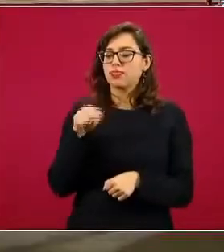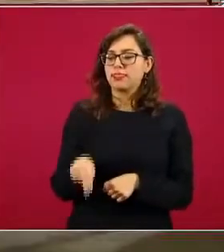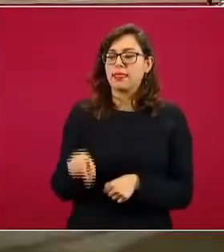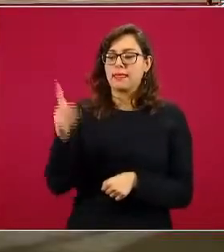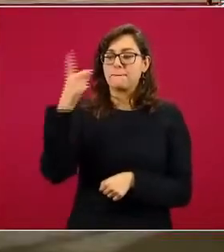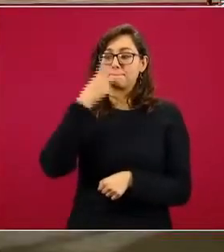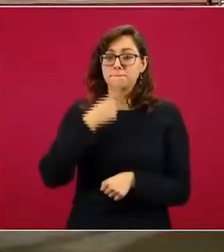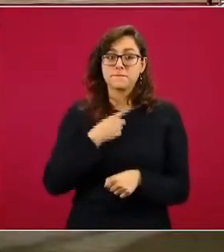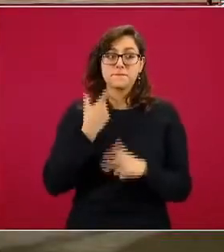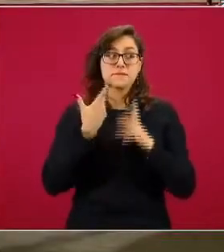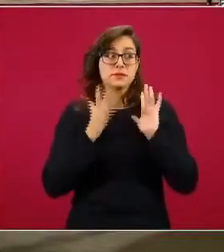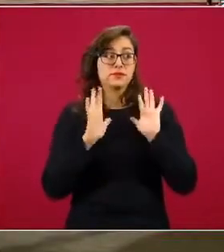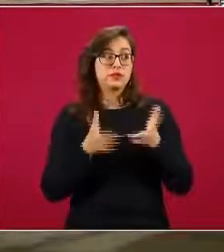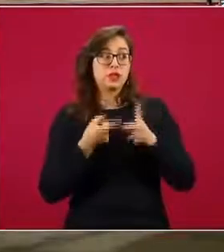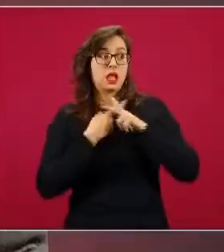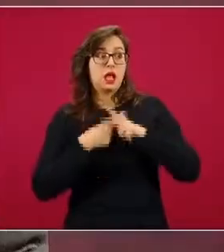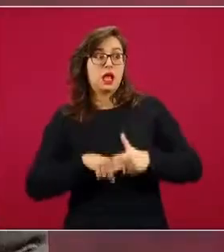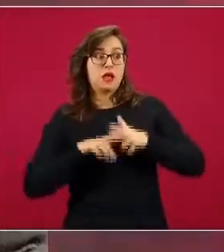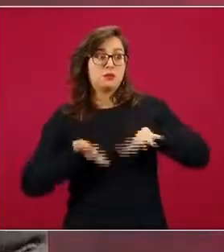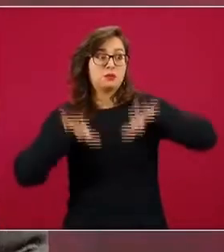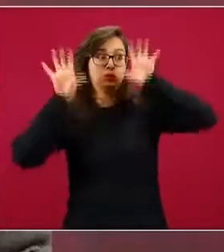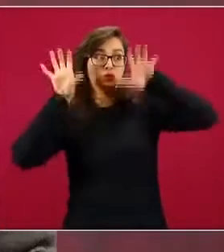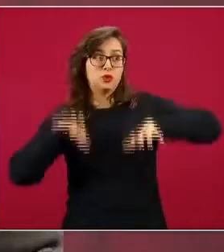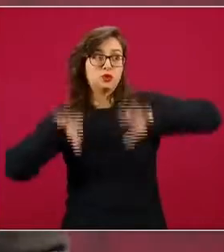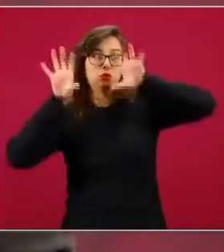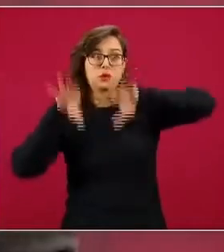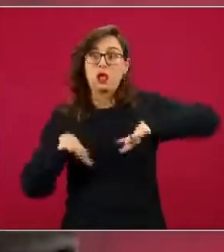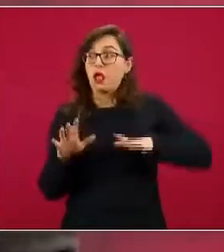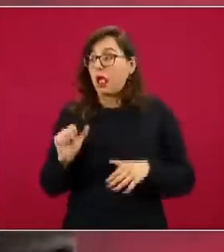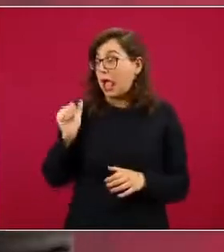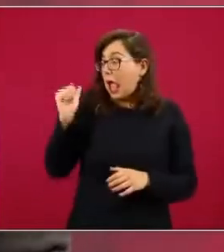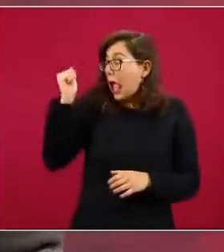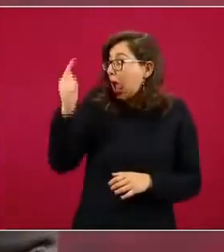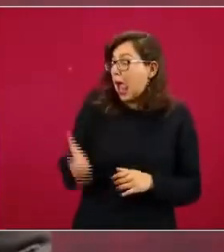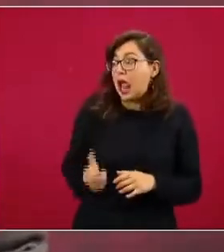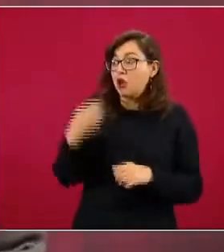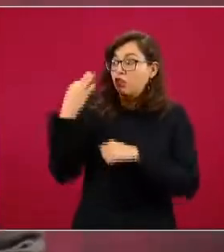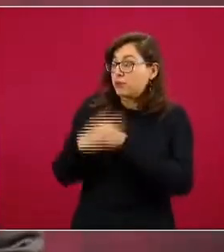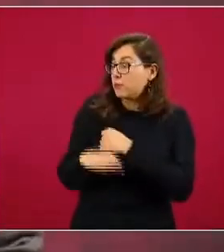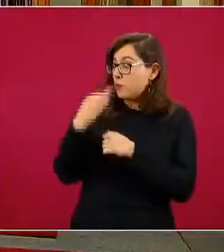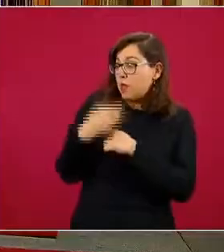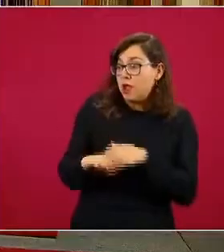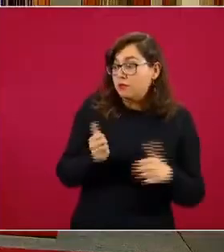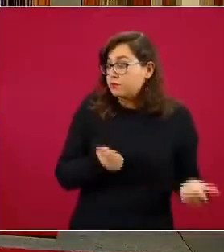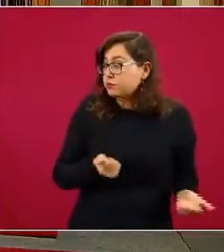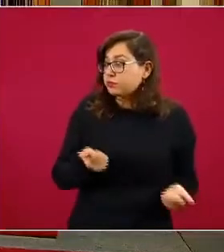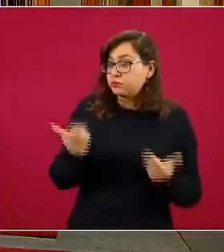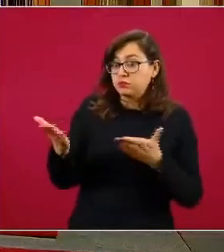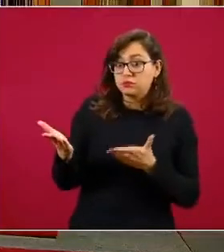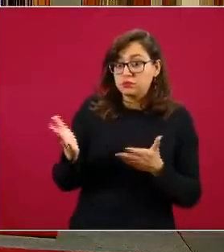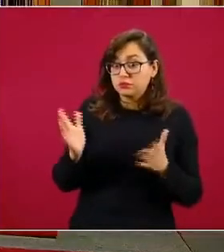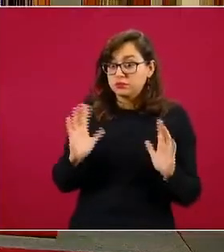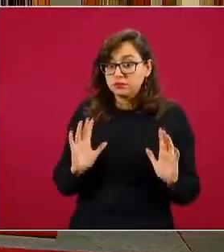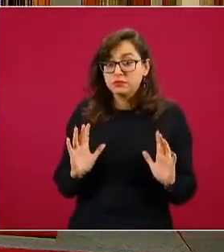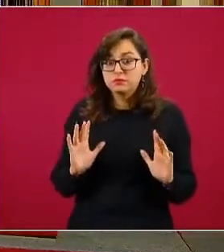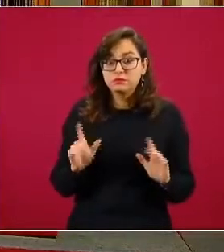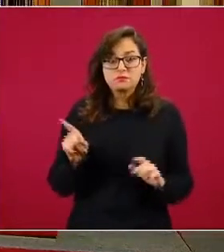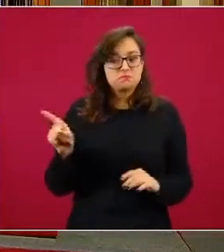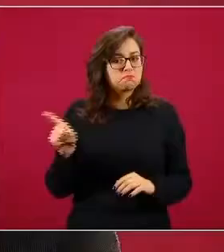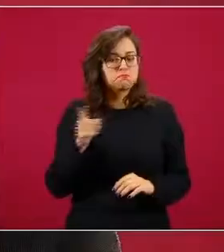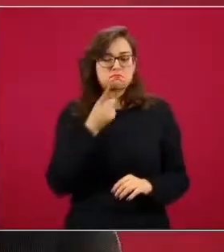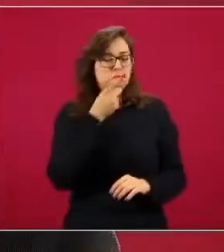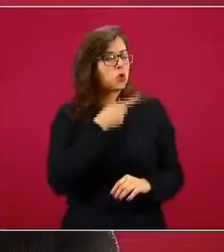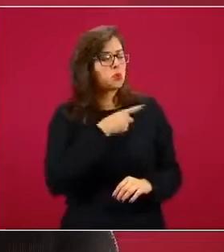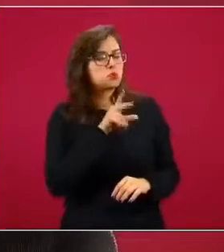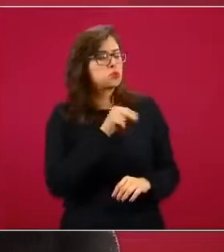pusimos también al servicio para ver si teníamos que apoyar con unidades móviles o algo así. Nos confirmó que